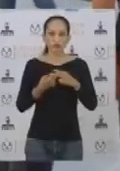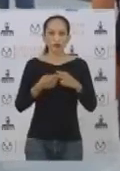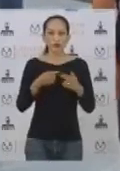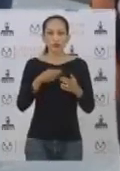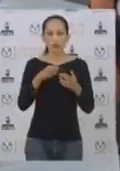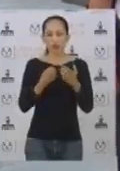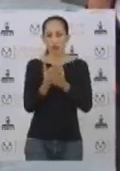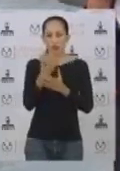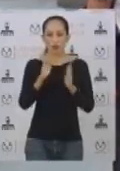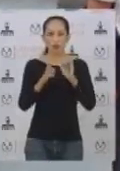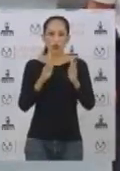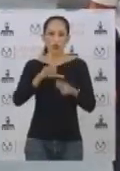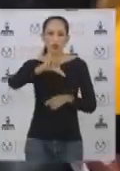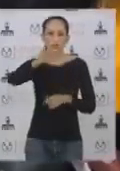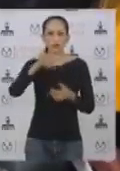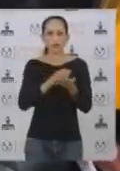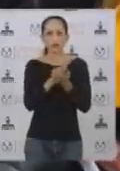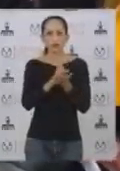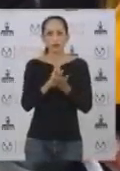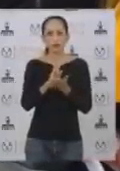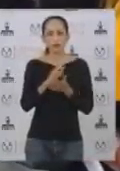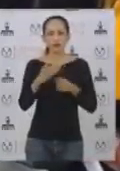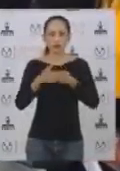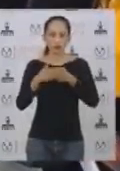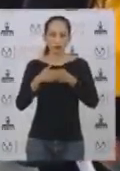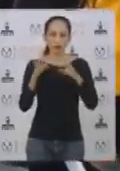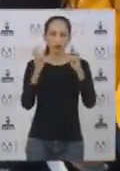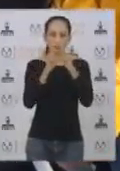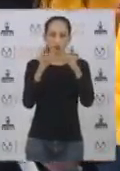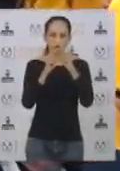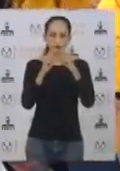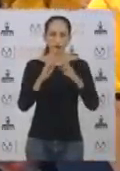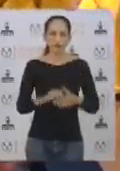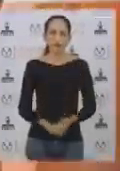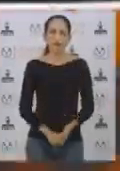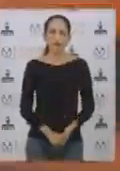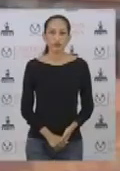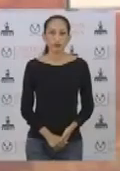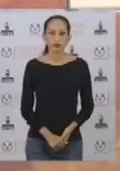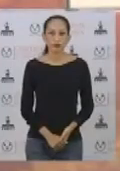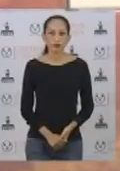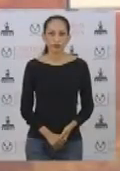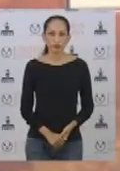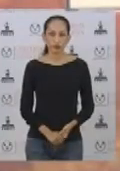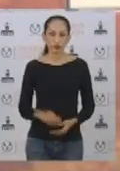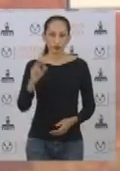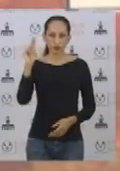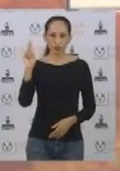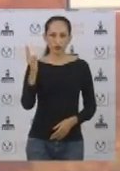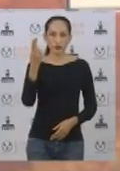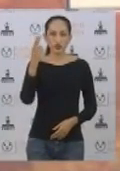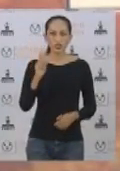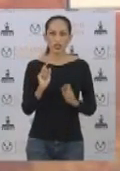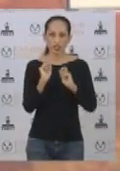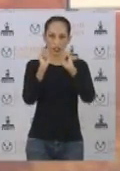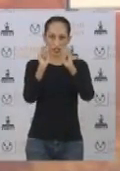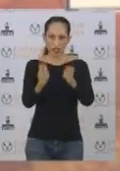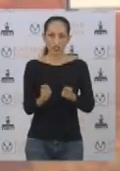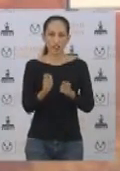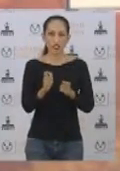continuando en Victoria y posteriormente se llevará a cabo en el campus de la zona sur del estado. La Universidad Autónoma de Tamaulipas